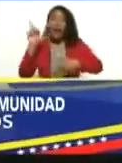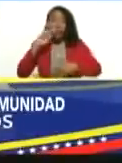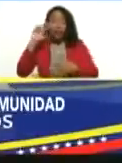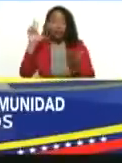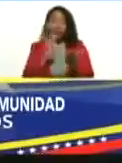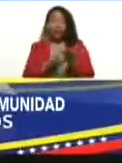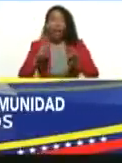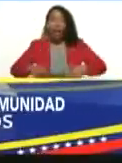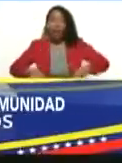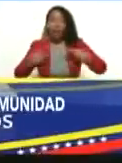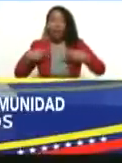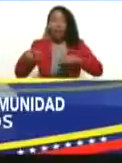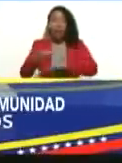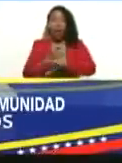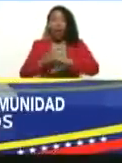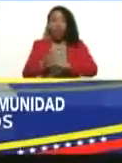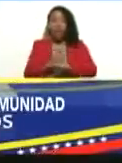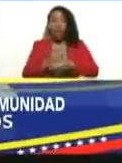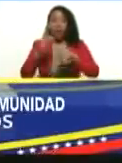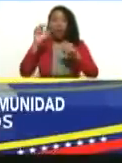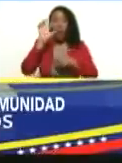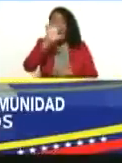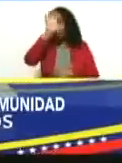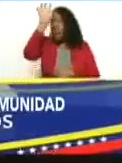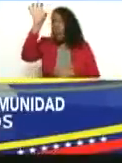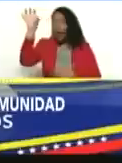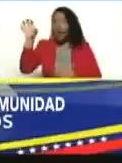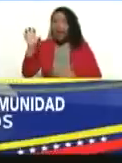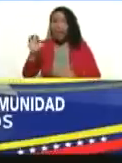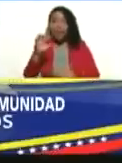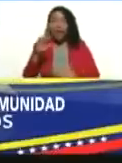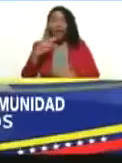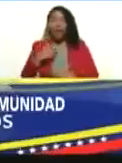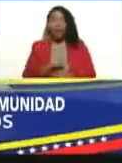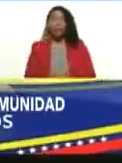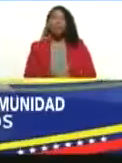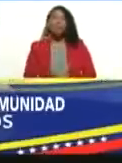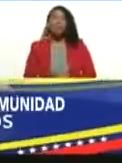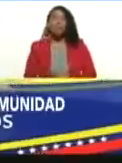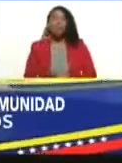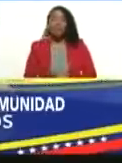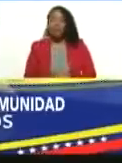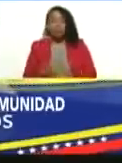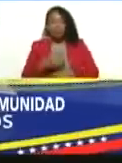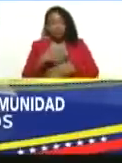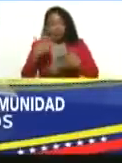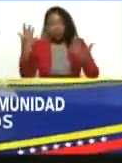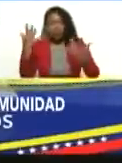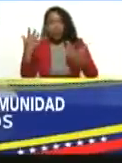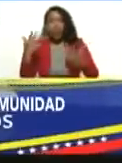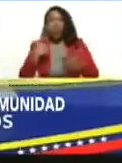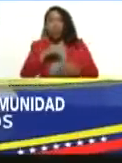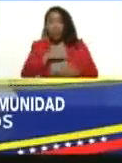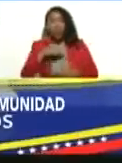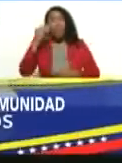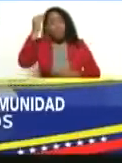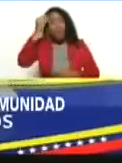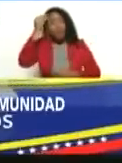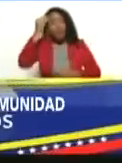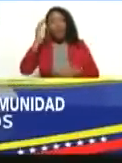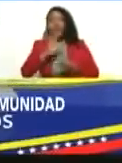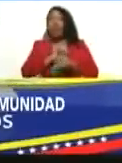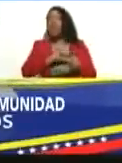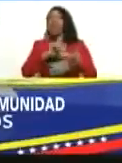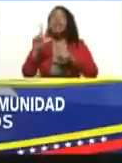de nuestros gobiernos de nuestros estados y nuestros países en fin creemos que ha llegado el momento